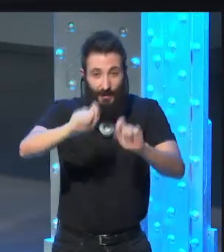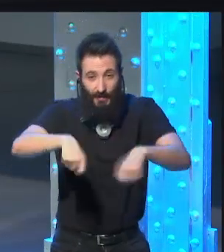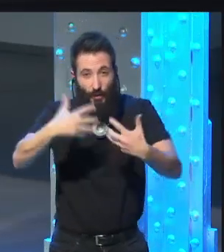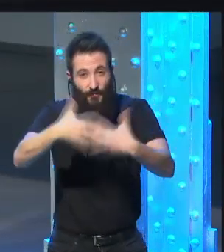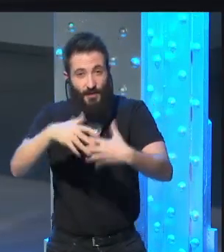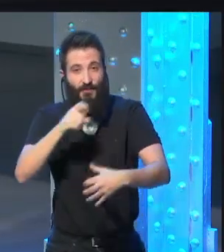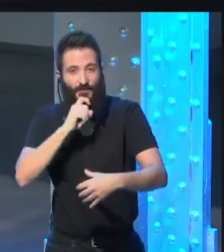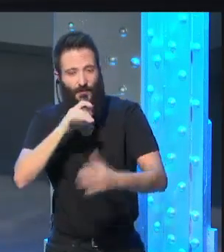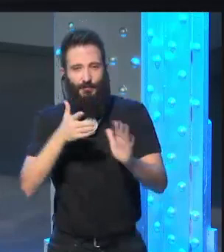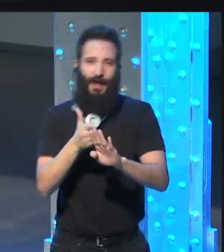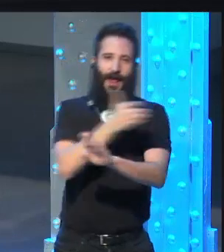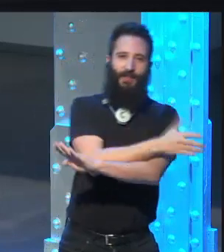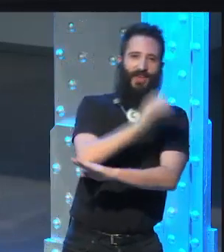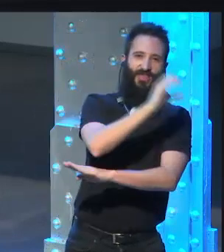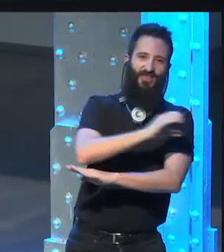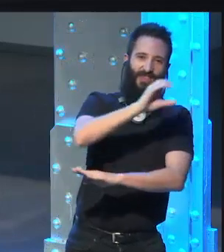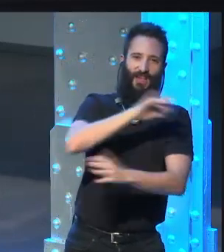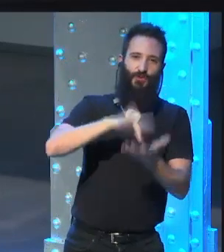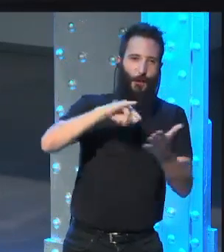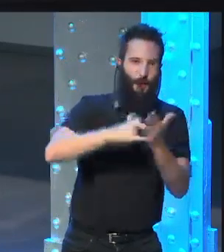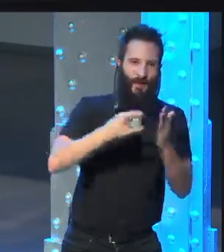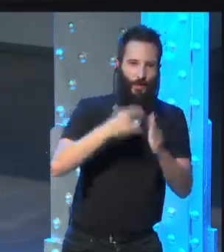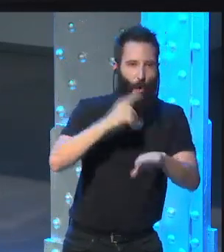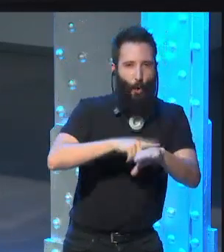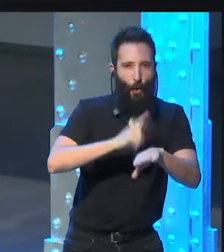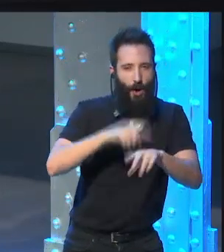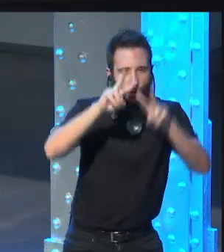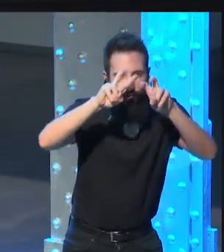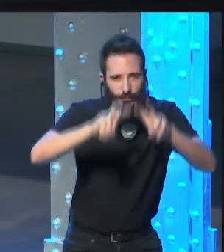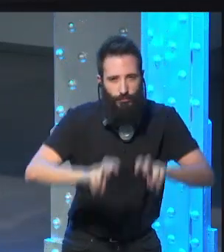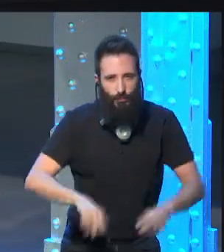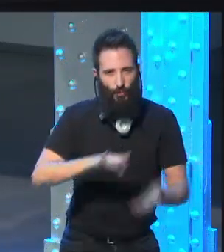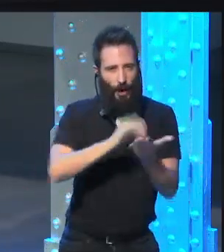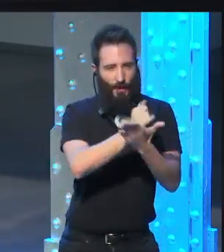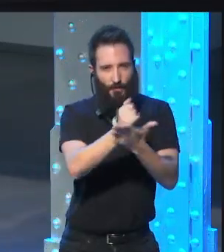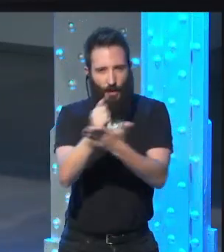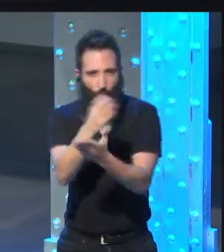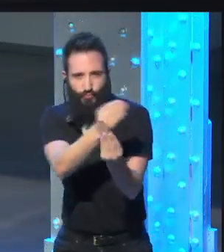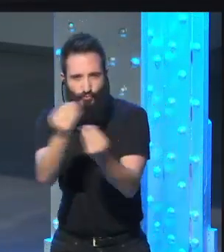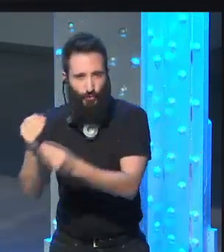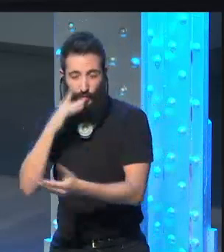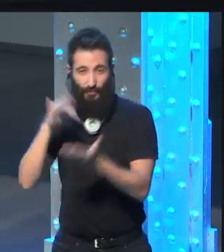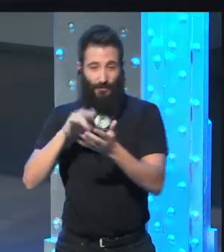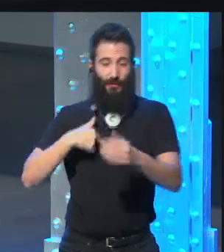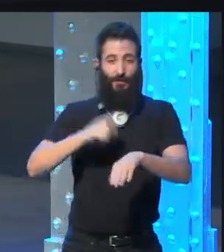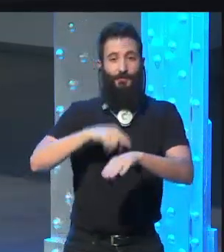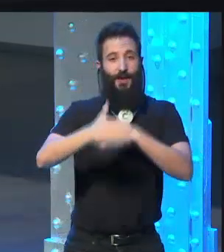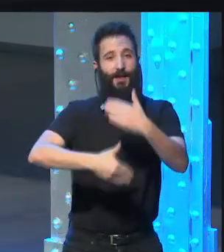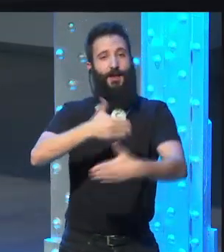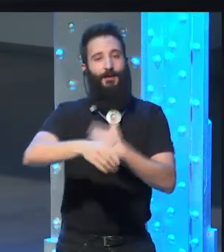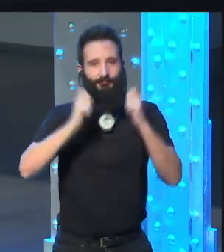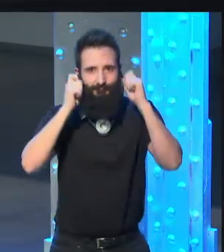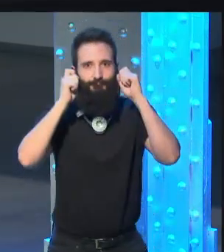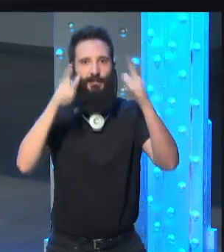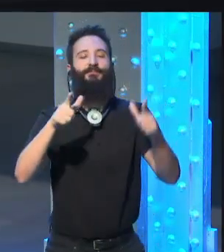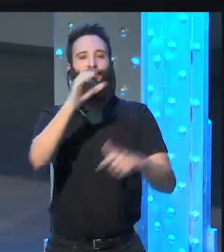ciencia y con método científico, con muchas horas de observación, con muchos experimentos, y bueno, pues luego descubrí con el tiempo que sí, que lo que